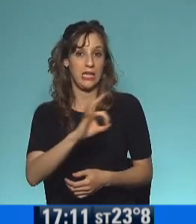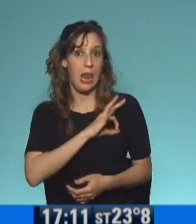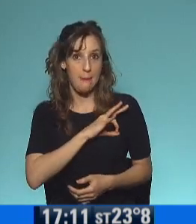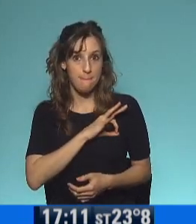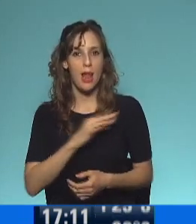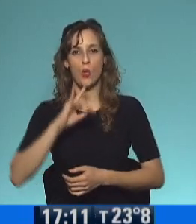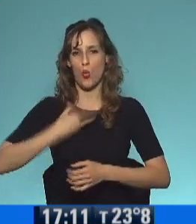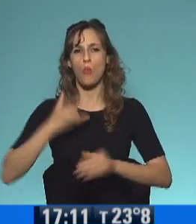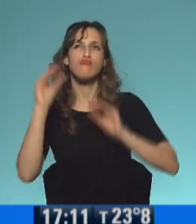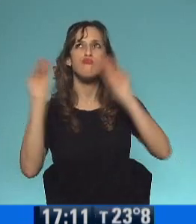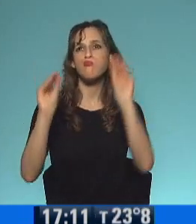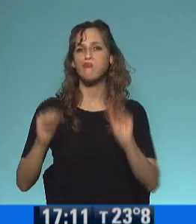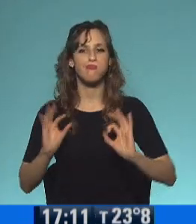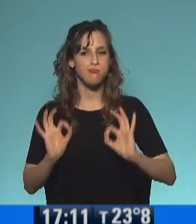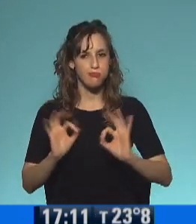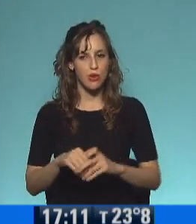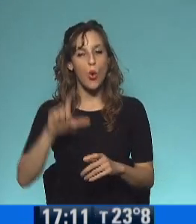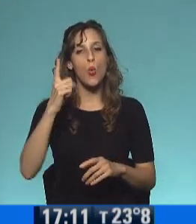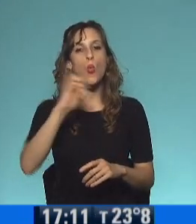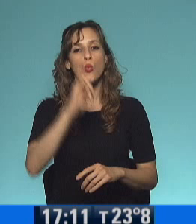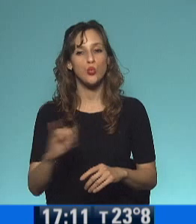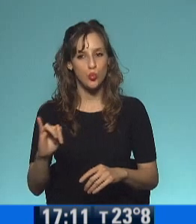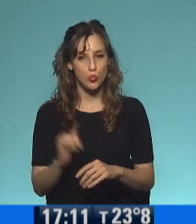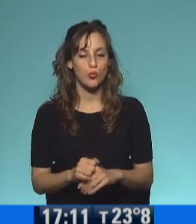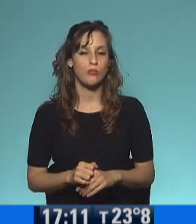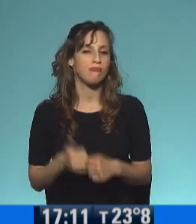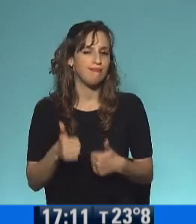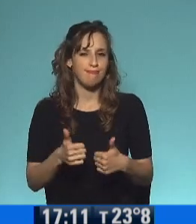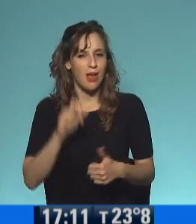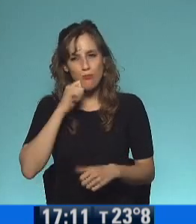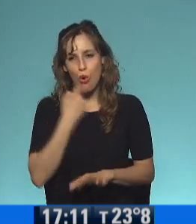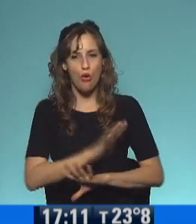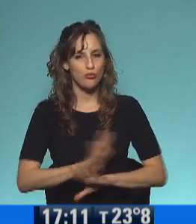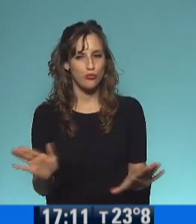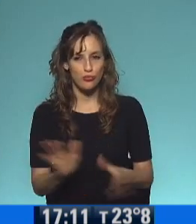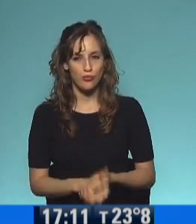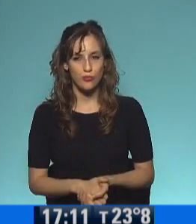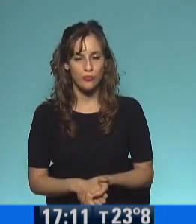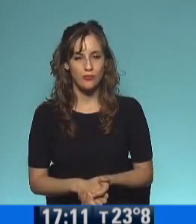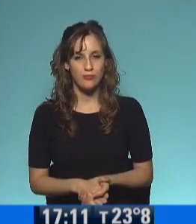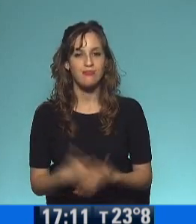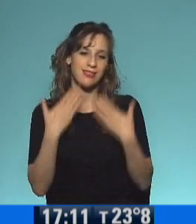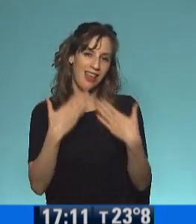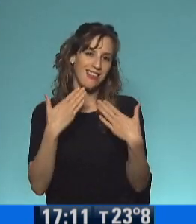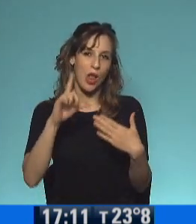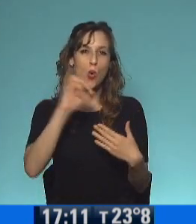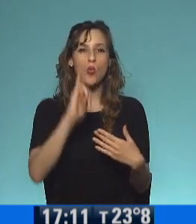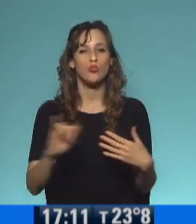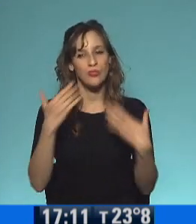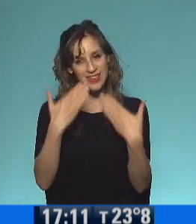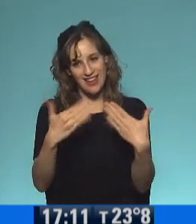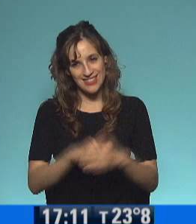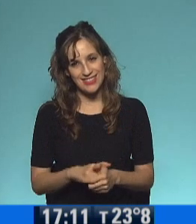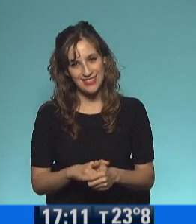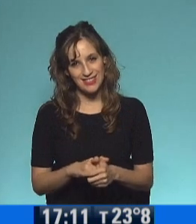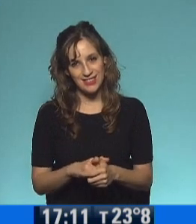Anaí. Luz Anaí, te mandamos un beso enorme. Qué muchas gracias. Genia. Hermosa esa decoración. Gracias, Luz, por compartirlo. Después está